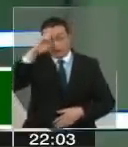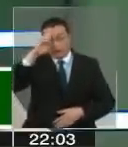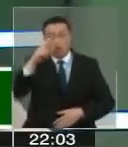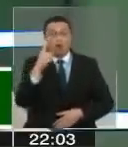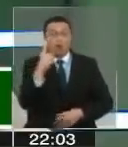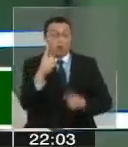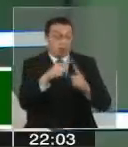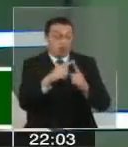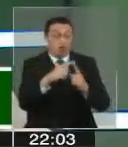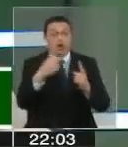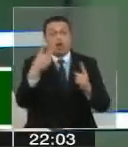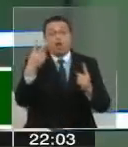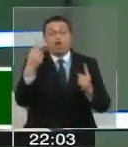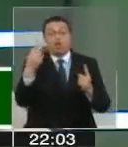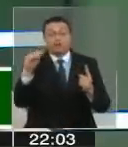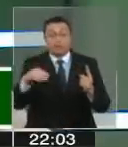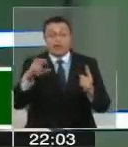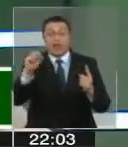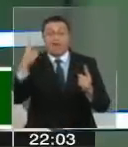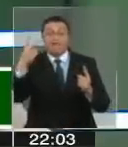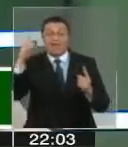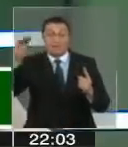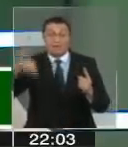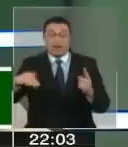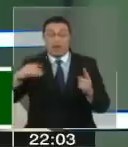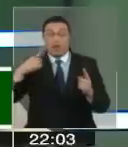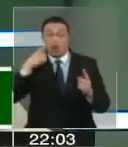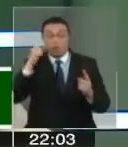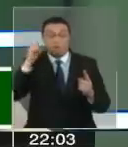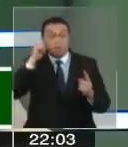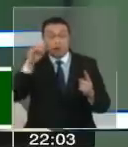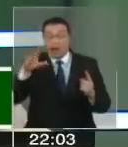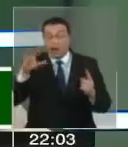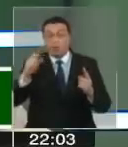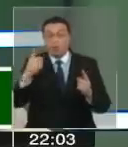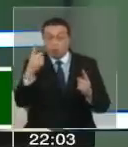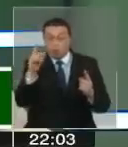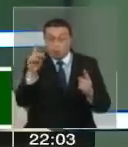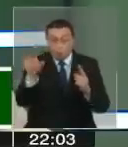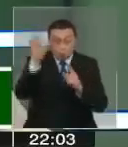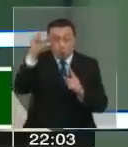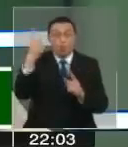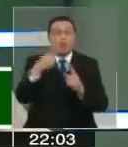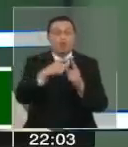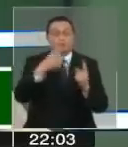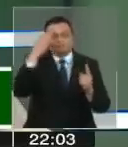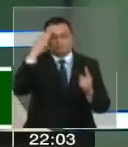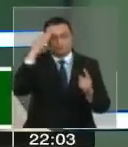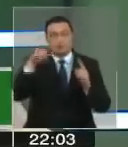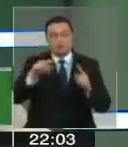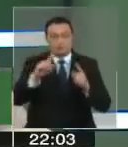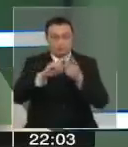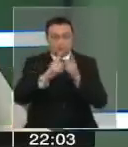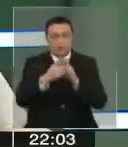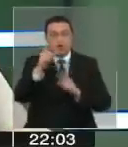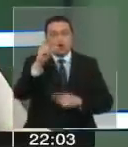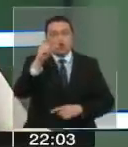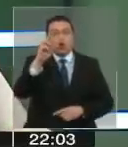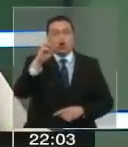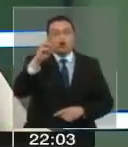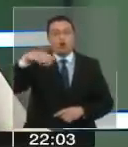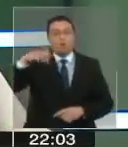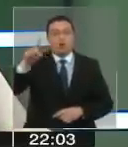a 12 mil a 20 mil niños, que pueden ser varones o niñas, presentan este cuadro. Se produce una alteración en el